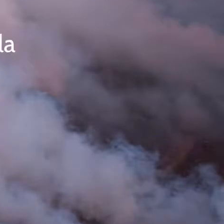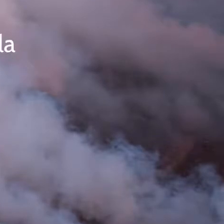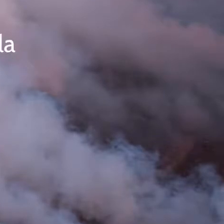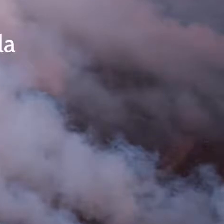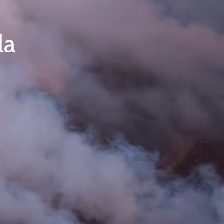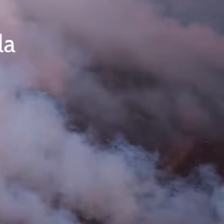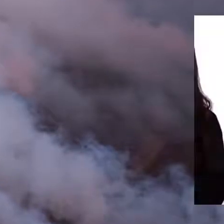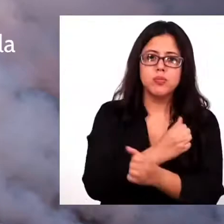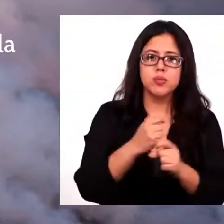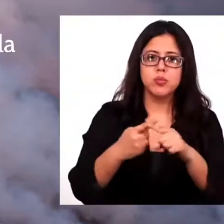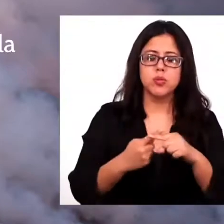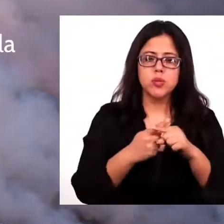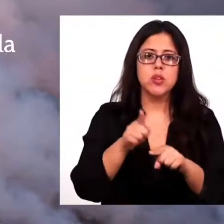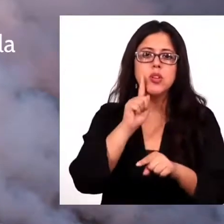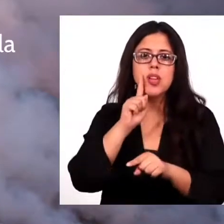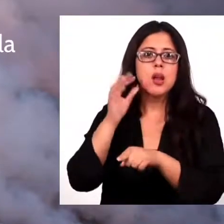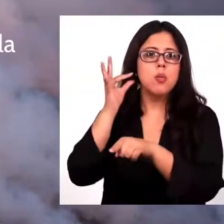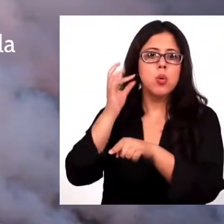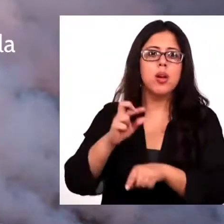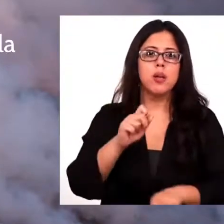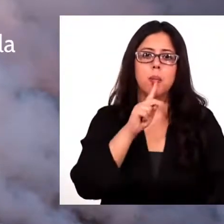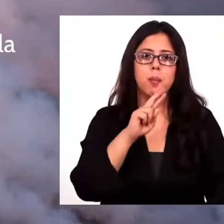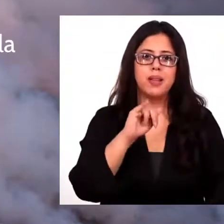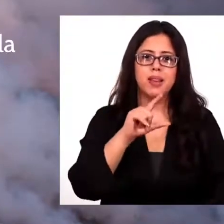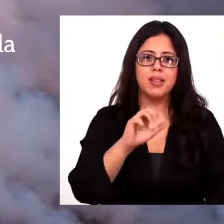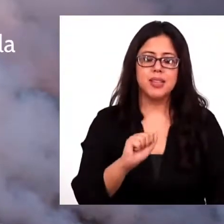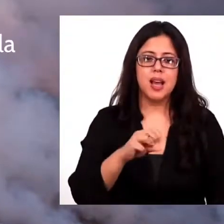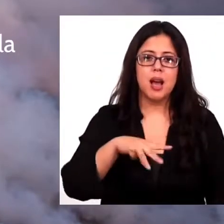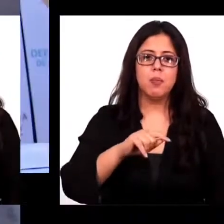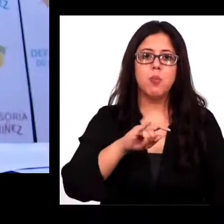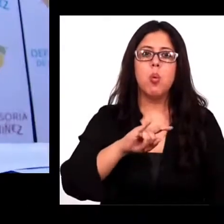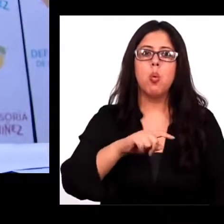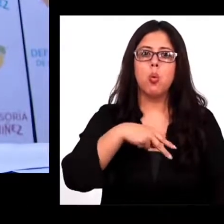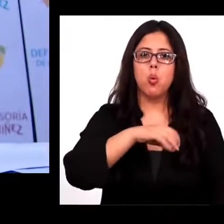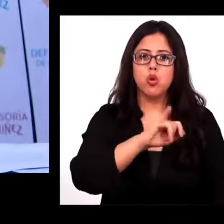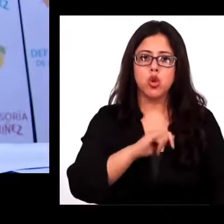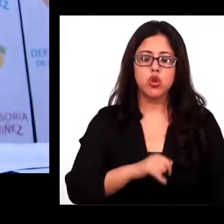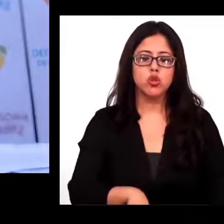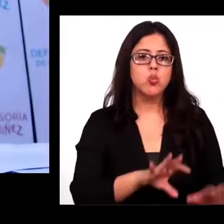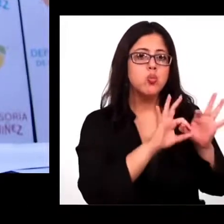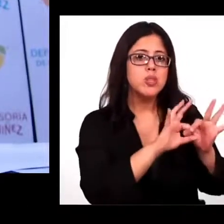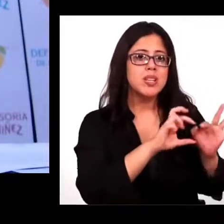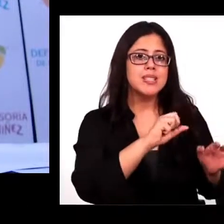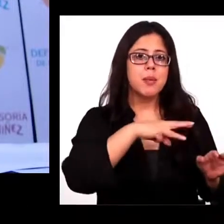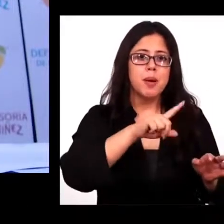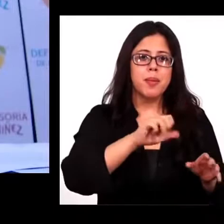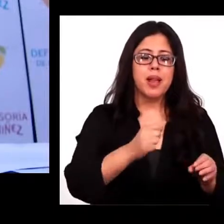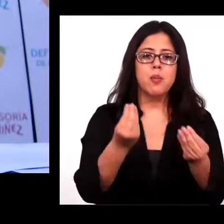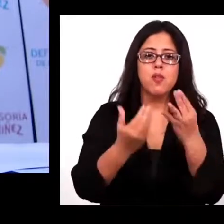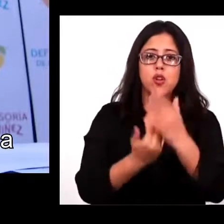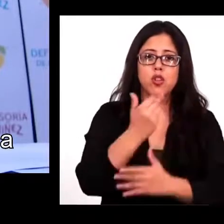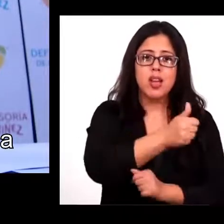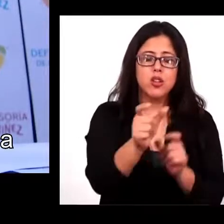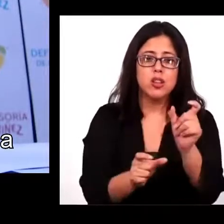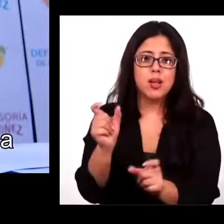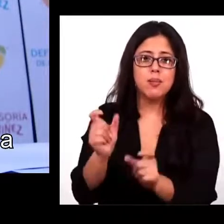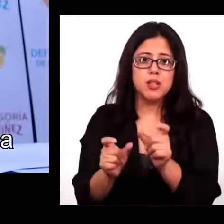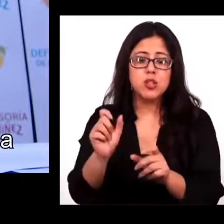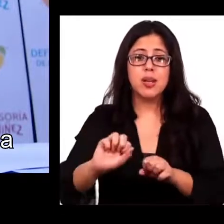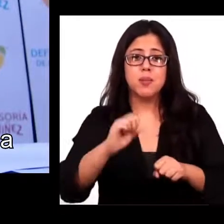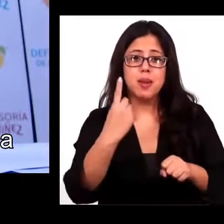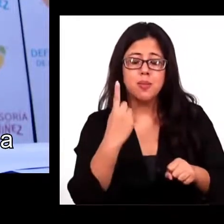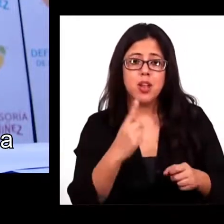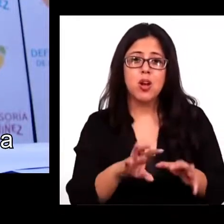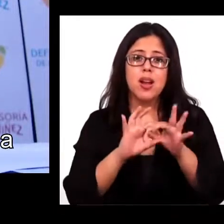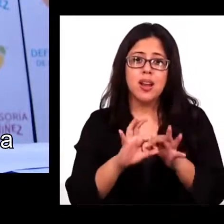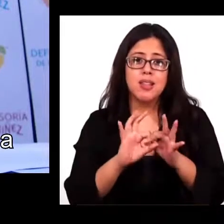nuestra Defensora de la Niñez, Patricia Muñoz García. Muchas gracias, Pamela. Buenos días a todas y a todos. Primero que todo, agradecer